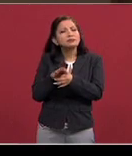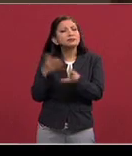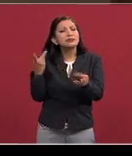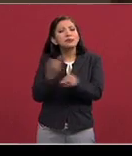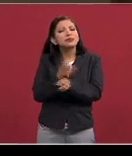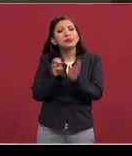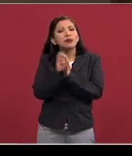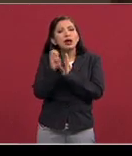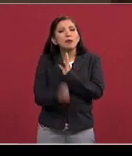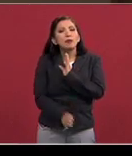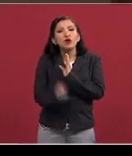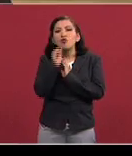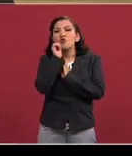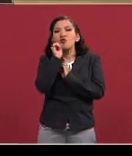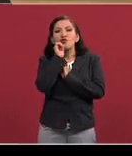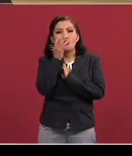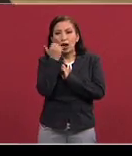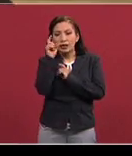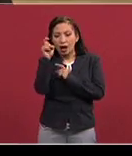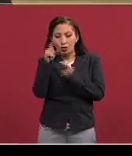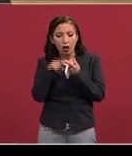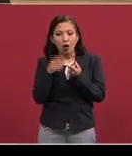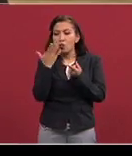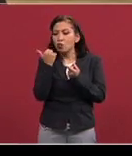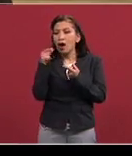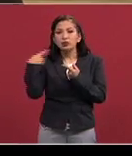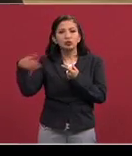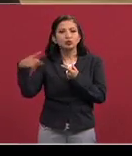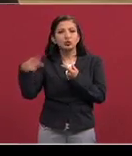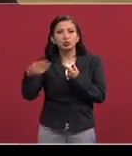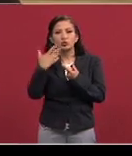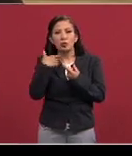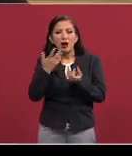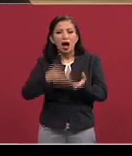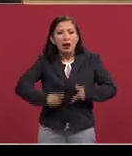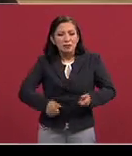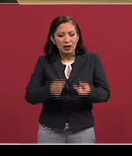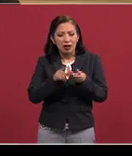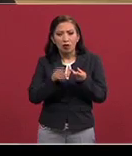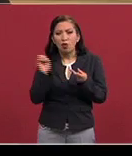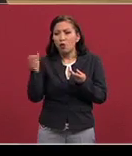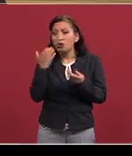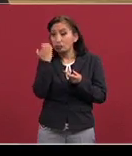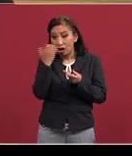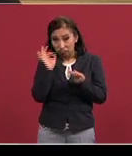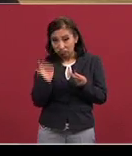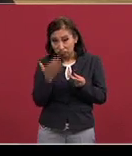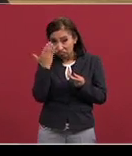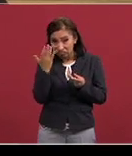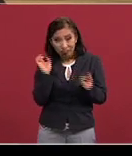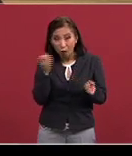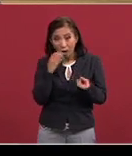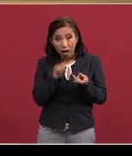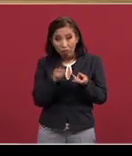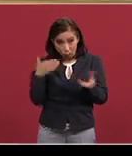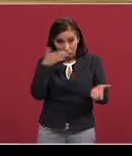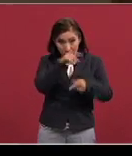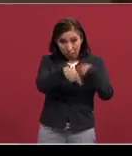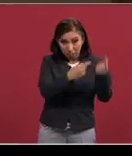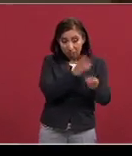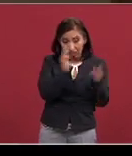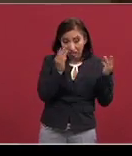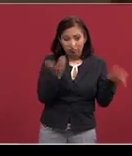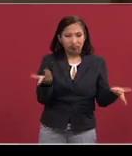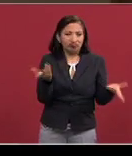sucede cuando todavía no tienes agua? O no tienes realmente la panza llena, o no tienes la escuela que debieras, pues no creo que te acerques al